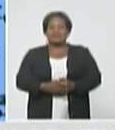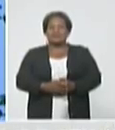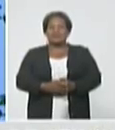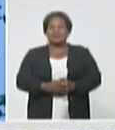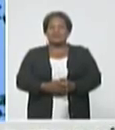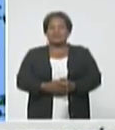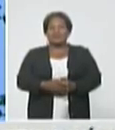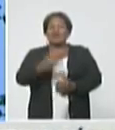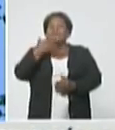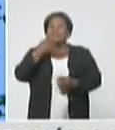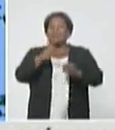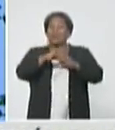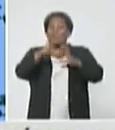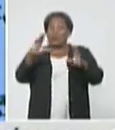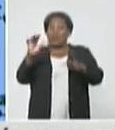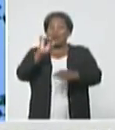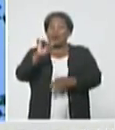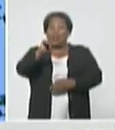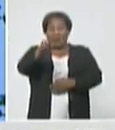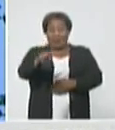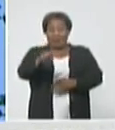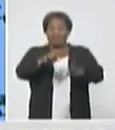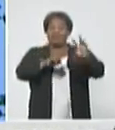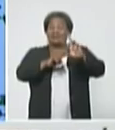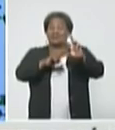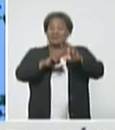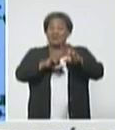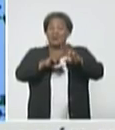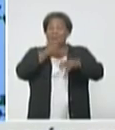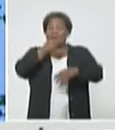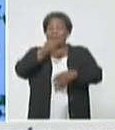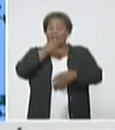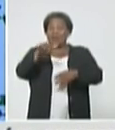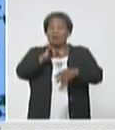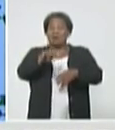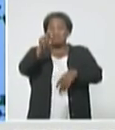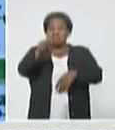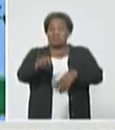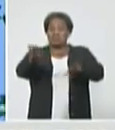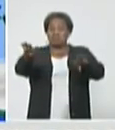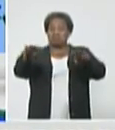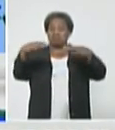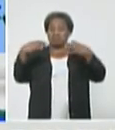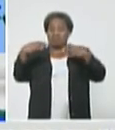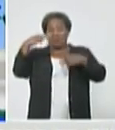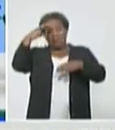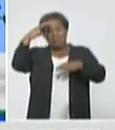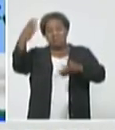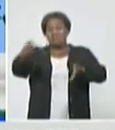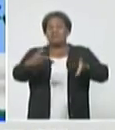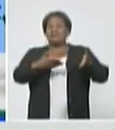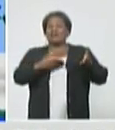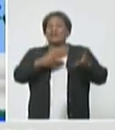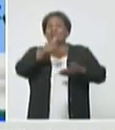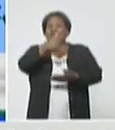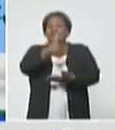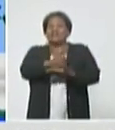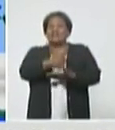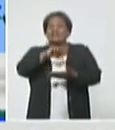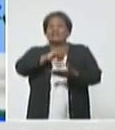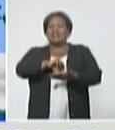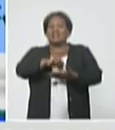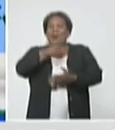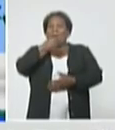Los buenos días también para ti, Gisela, y para todos los que hasta ahora nos acompañan. Sean bienvenidos una vez más a la sede del Centro de Prensa Internacional